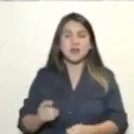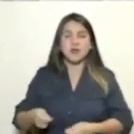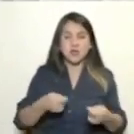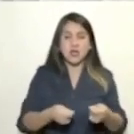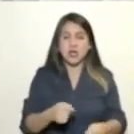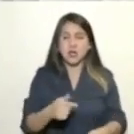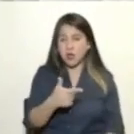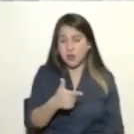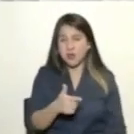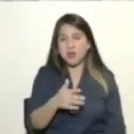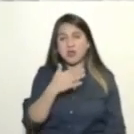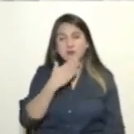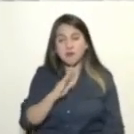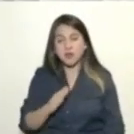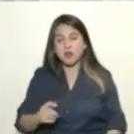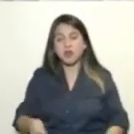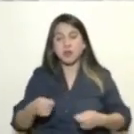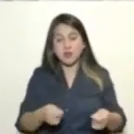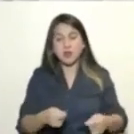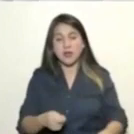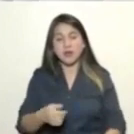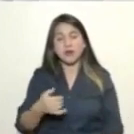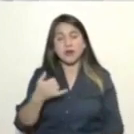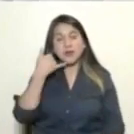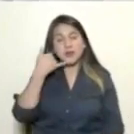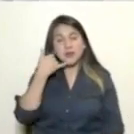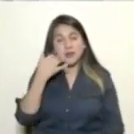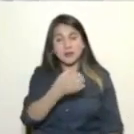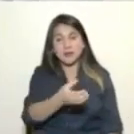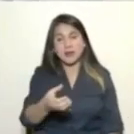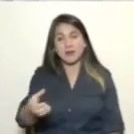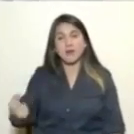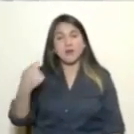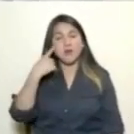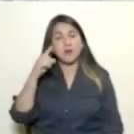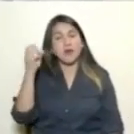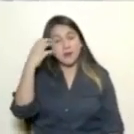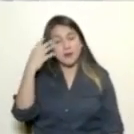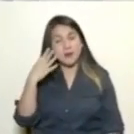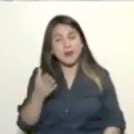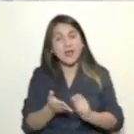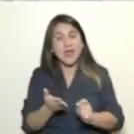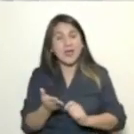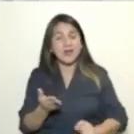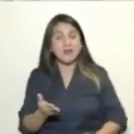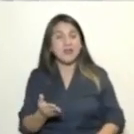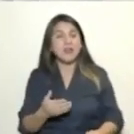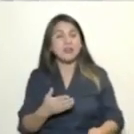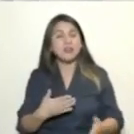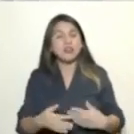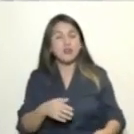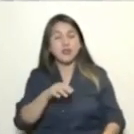un lápiz, le iban a entregar esto, para que aprendieran a escribir en un iPad. Me cuesta imaginar ese